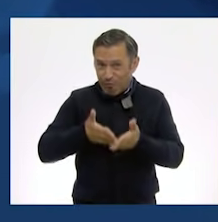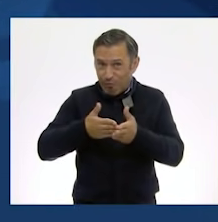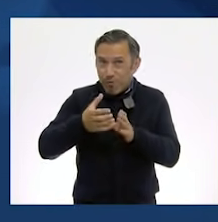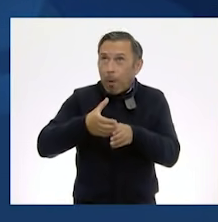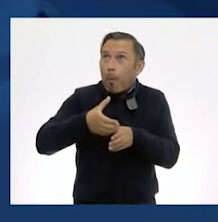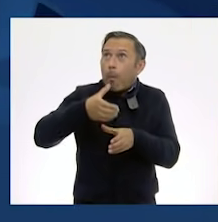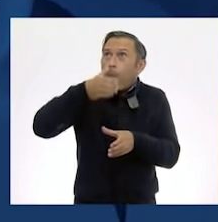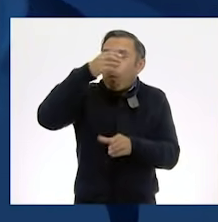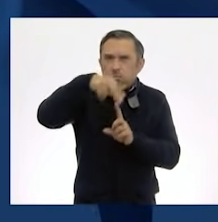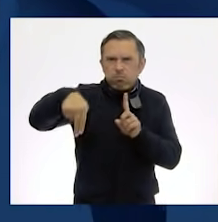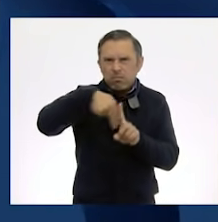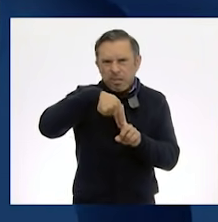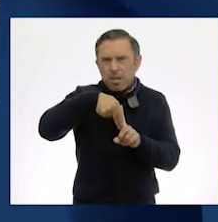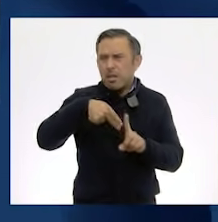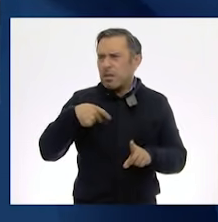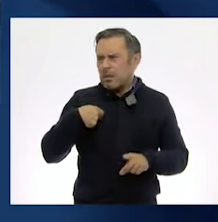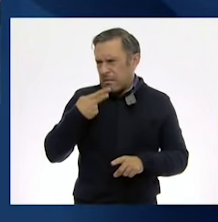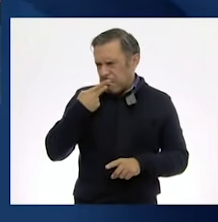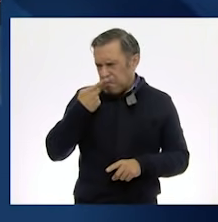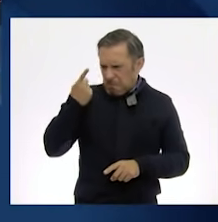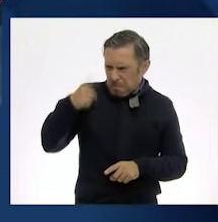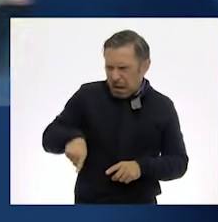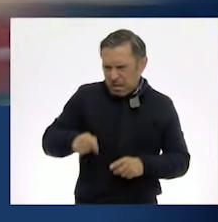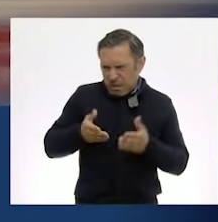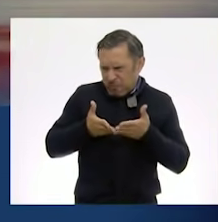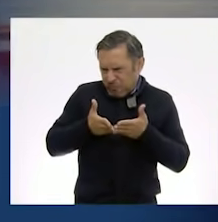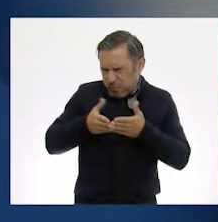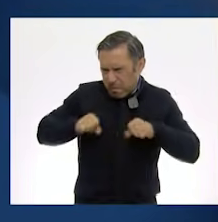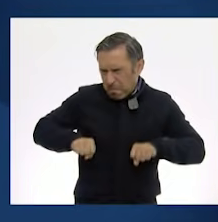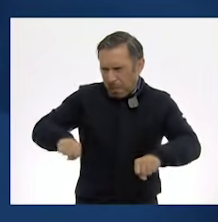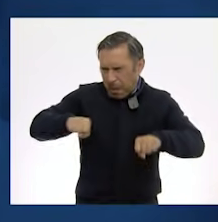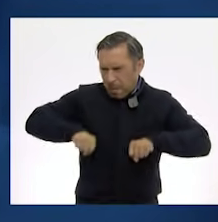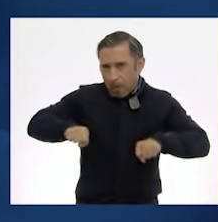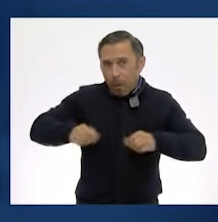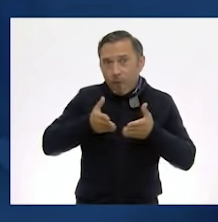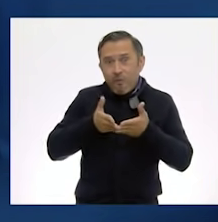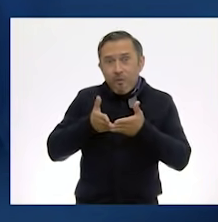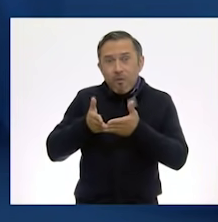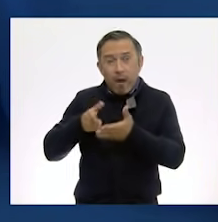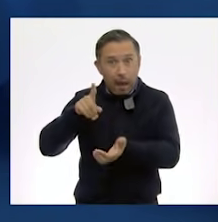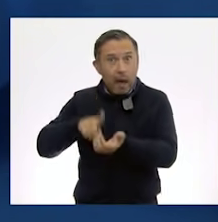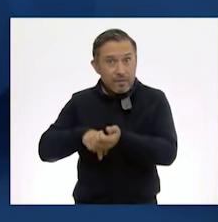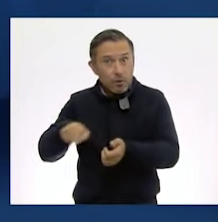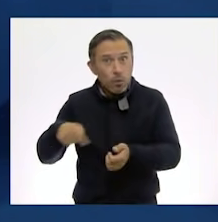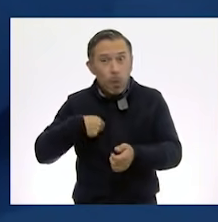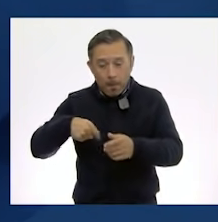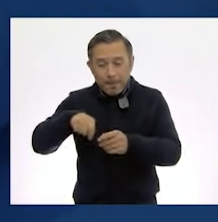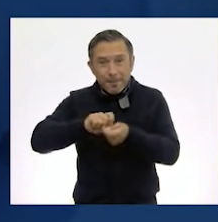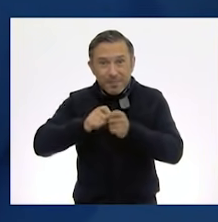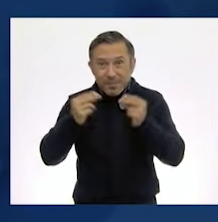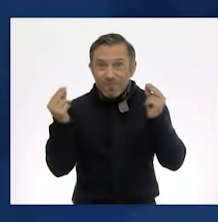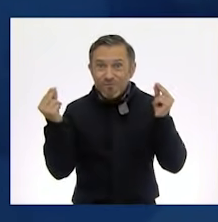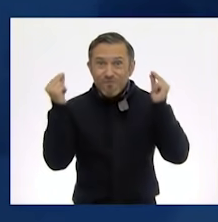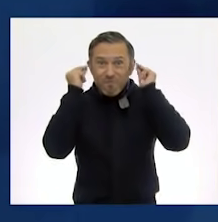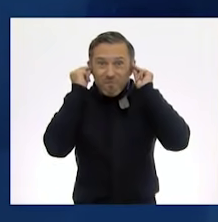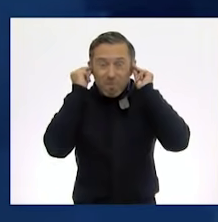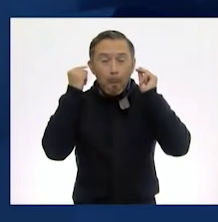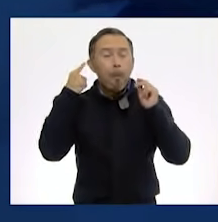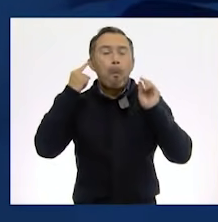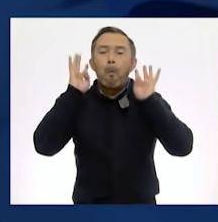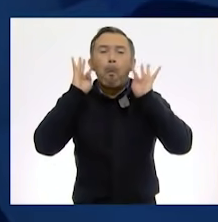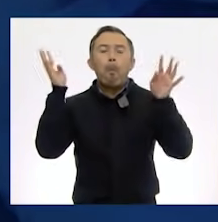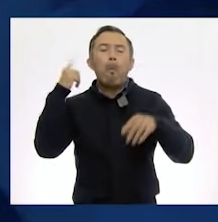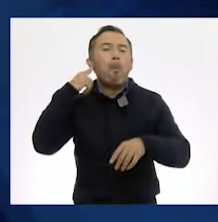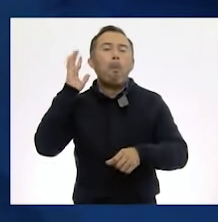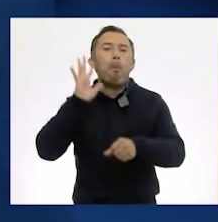sus hombres que aceleraran la marcha de la nave, y ellos, aunque tenían los oídos tapados y no podían oír, comprendiendo bien